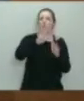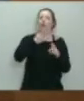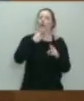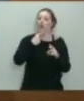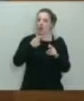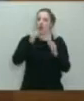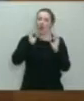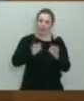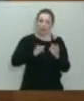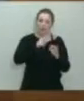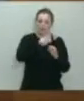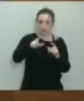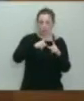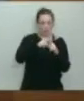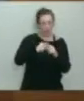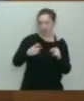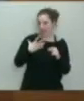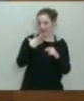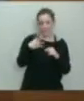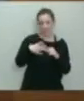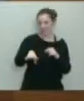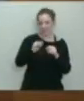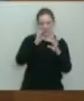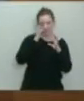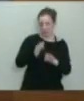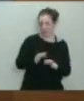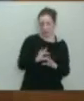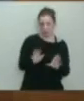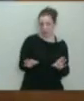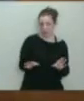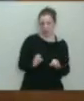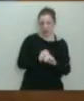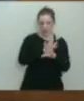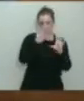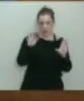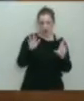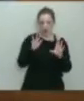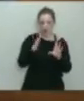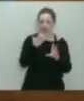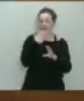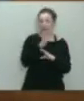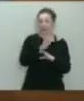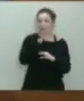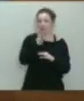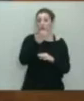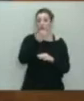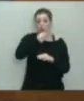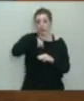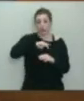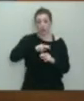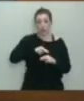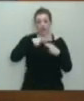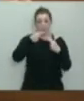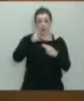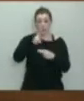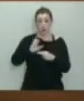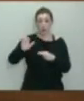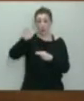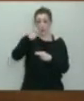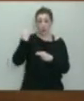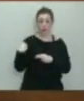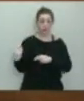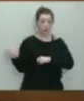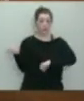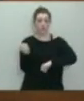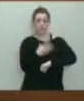que los asturianos van a entender. Lo van a entender muy bien, porque como tengamos que devolver a la Unión Europea los fondos que se